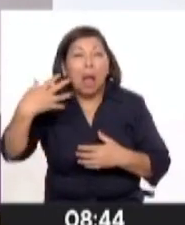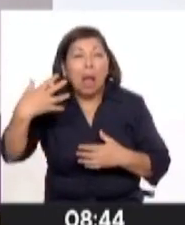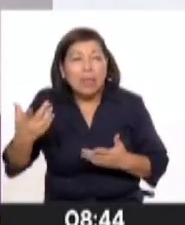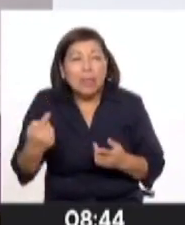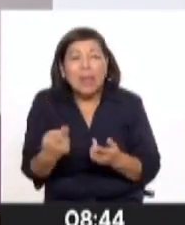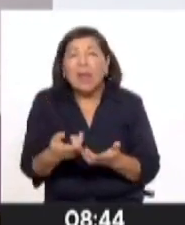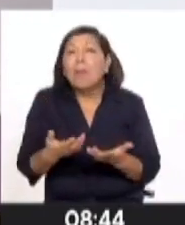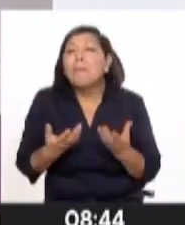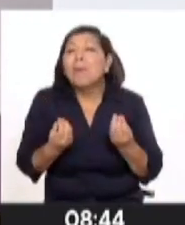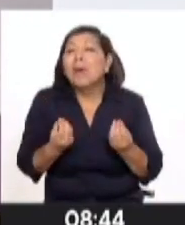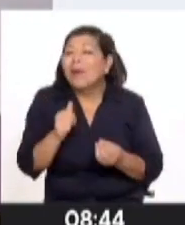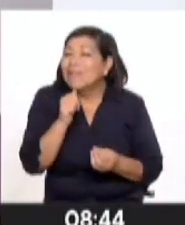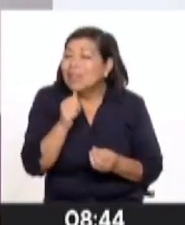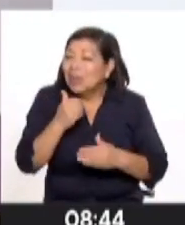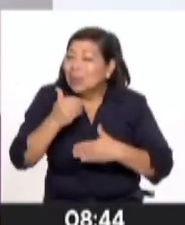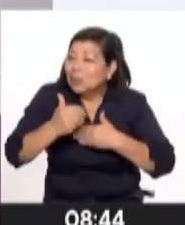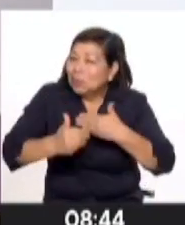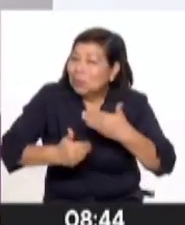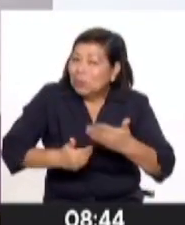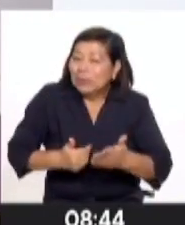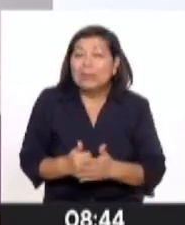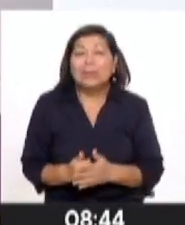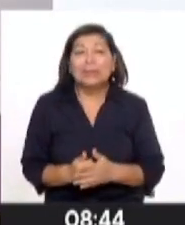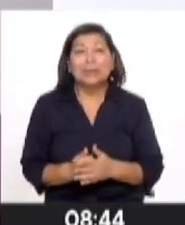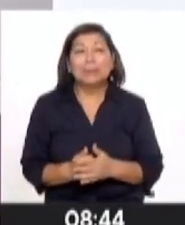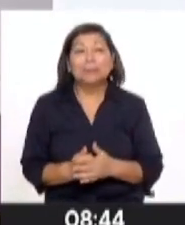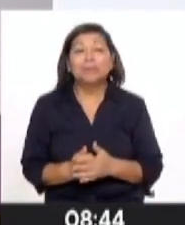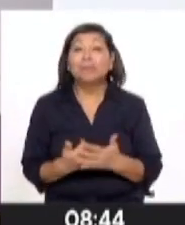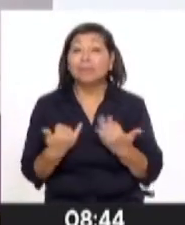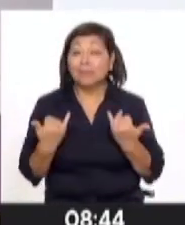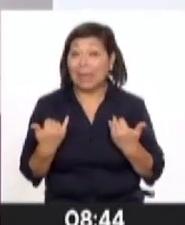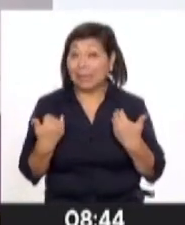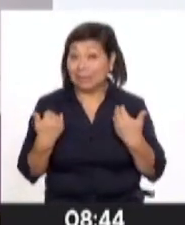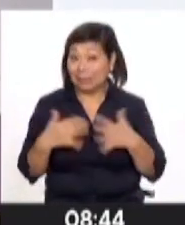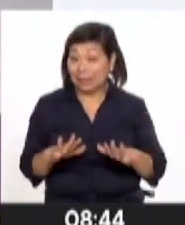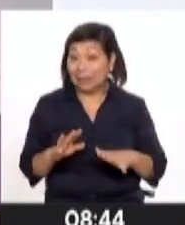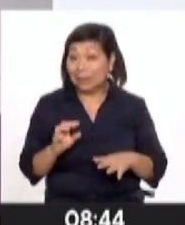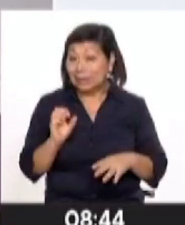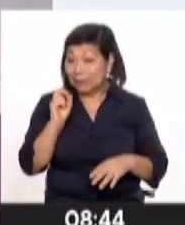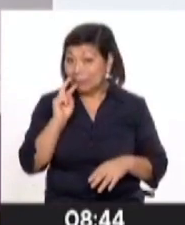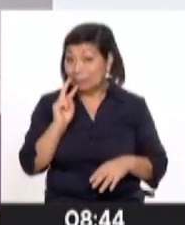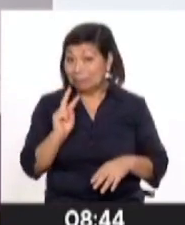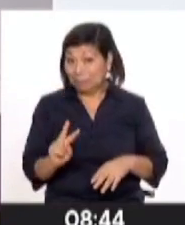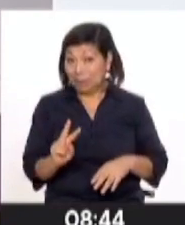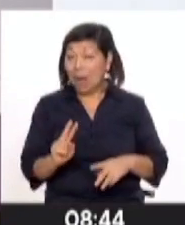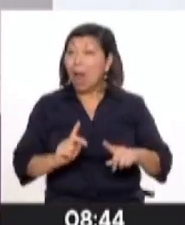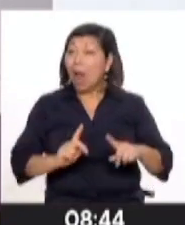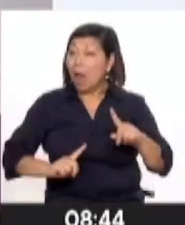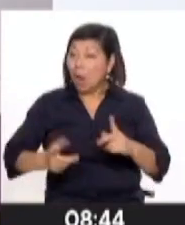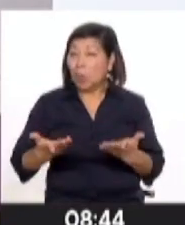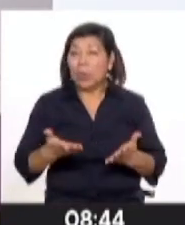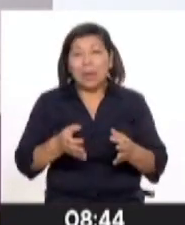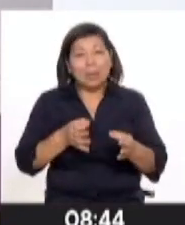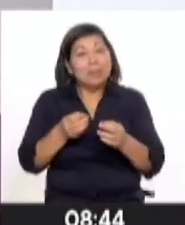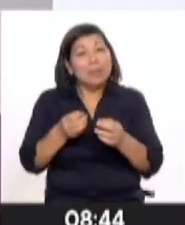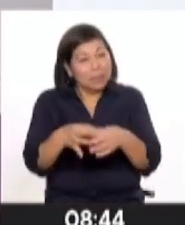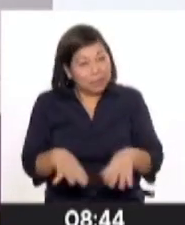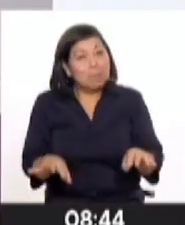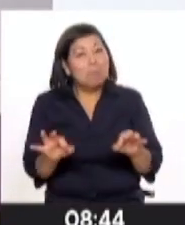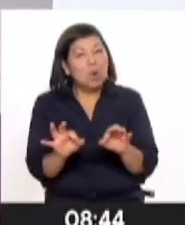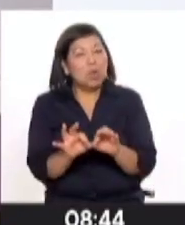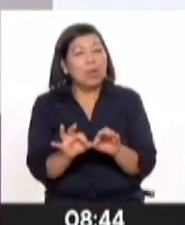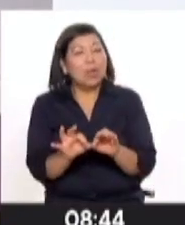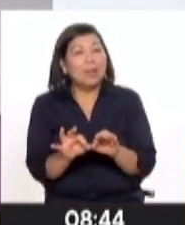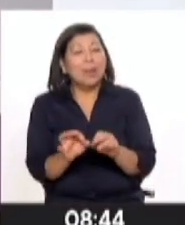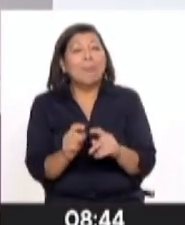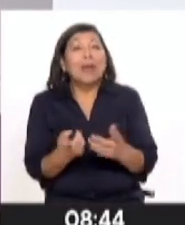anómalo caliente que todavía va a continuar para los siguientes meses. Entonces, una vez mencionado esto, algunos detalles importantes acerca del